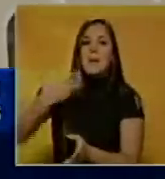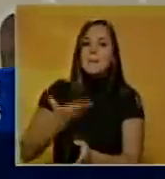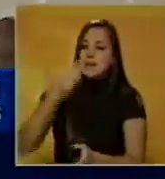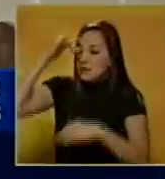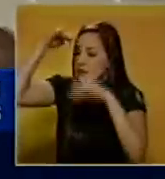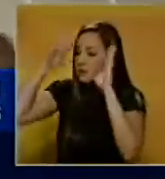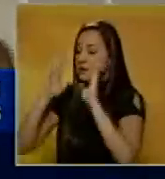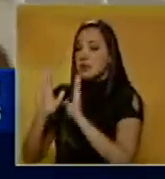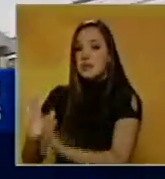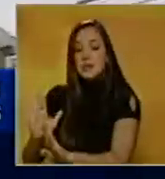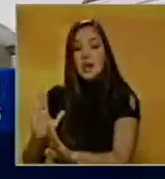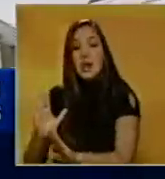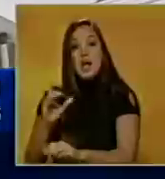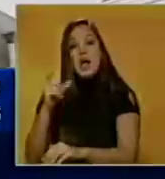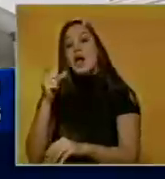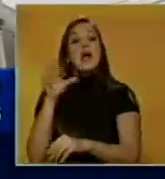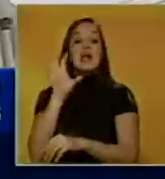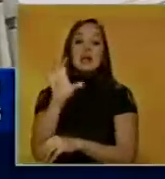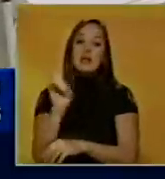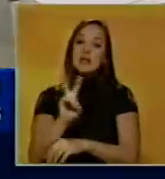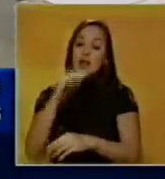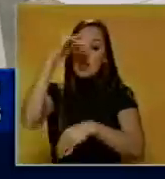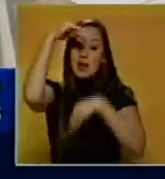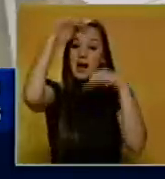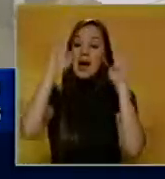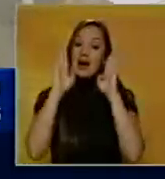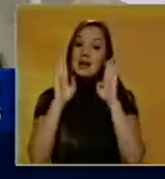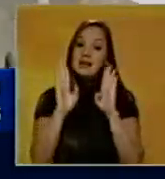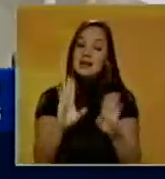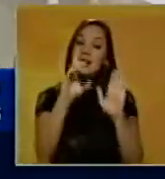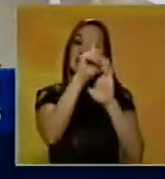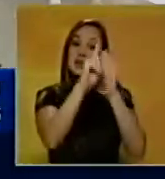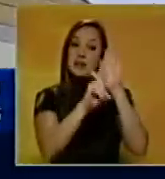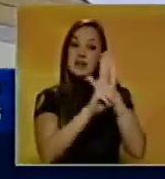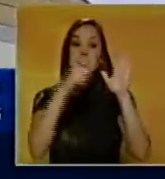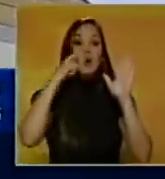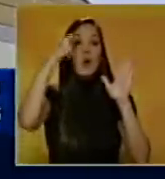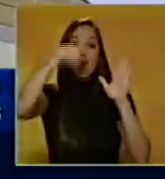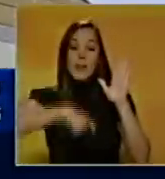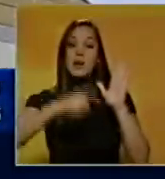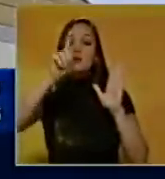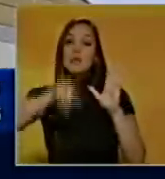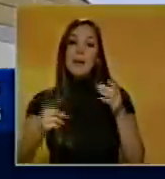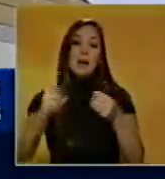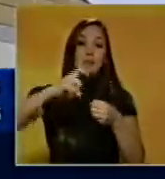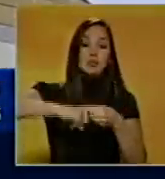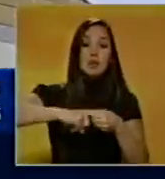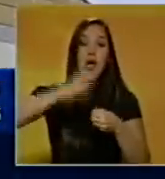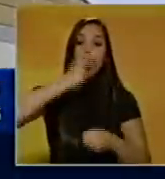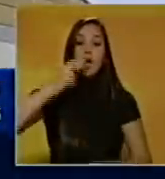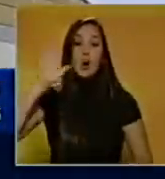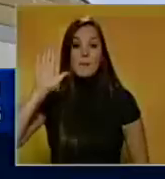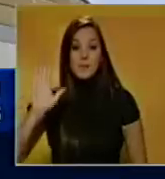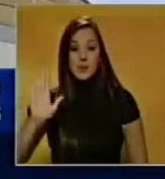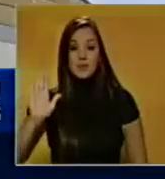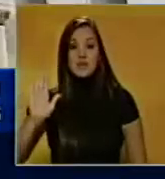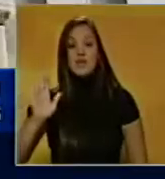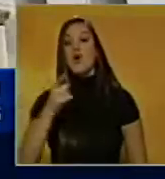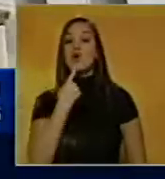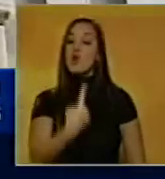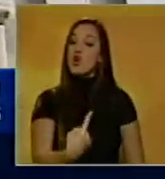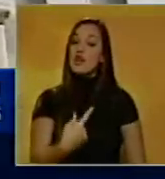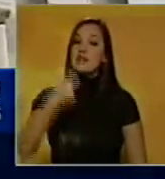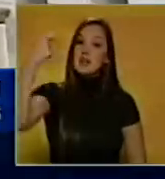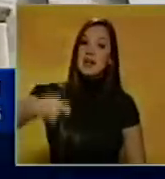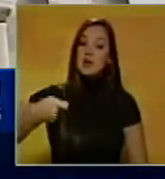venezolano debe proteger la labor de los defensores de los derechos humanos y adherirse nuevamente al compromiso y los tratados de la Corte